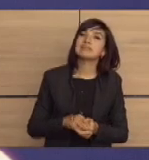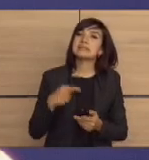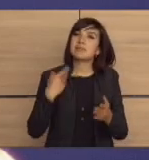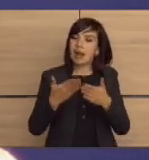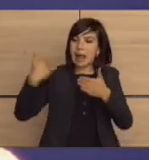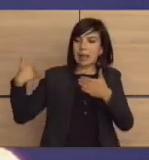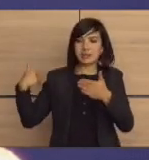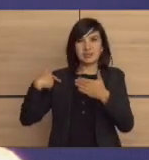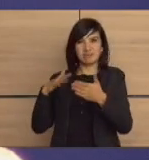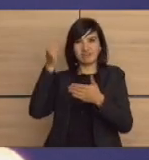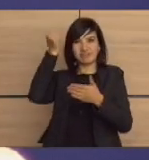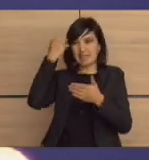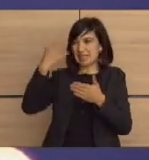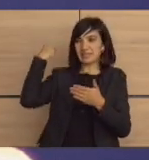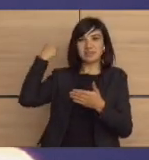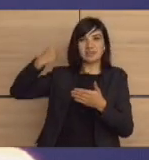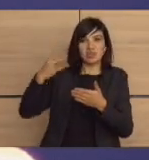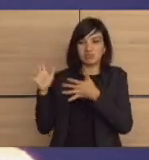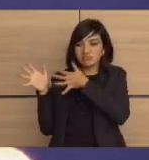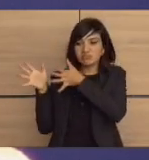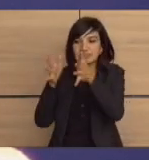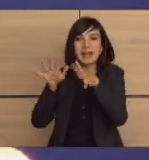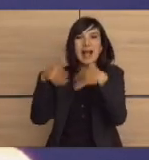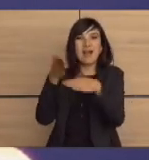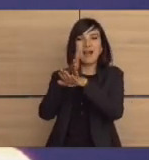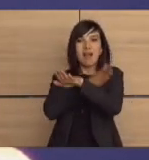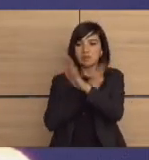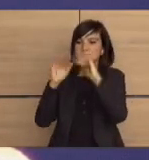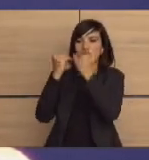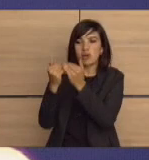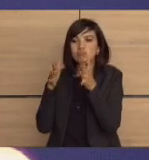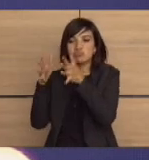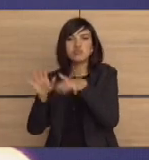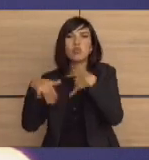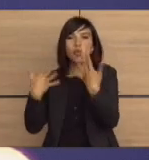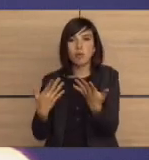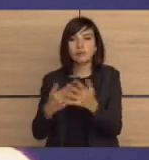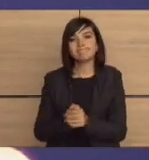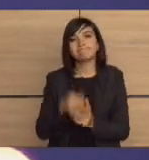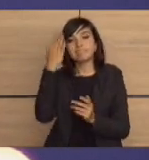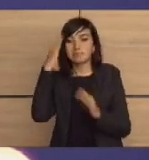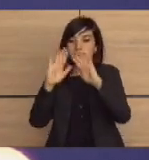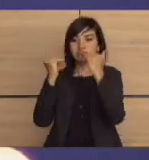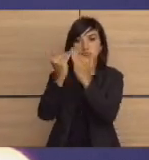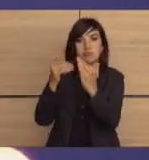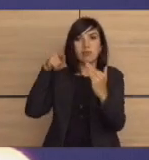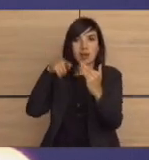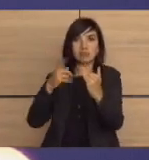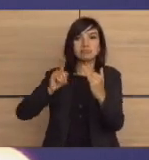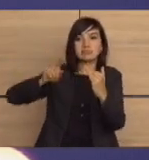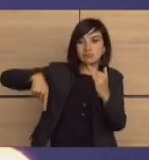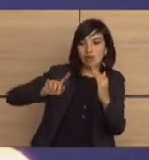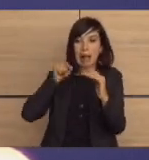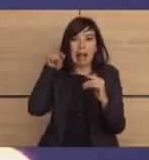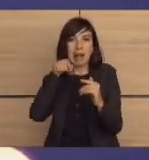historia. La escuela tiene unas particularidades y tiene unas necesidades propias que llevan a que